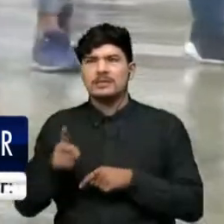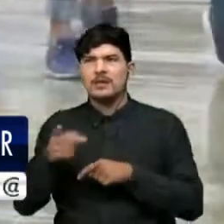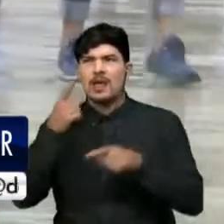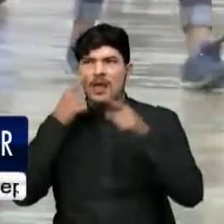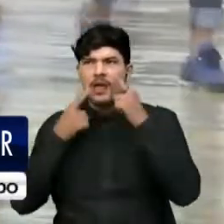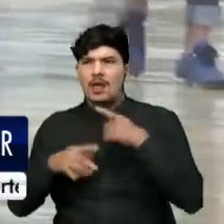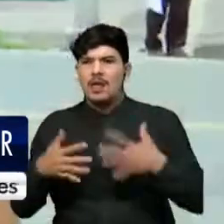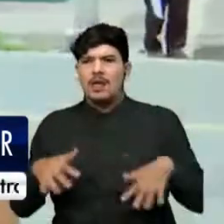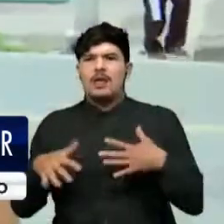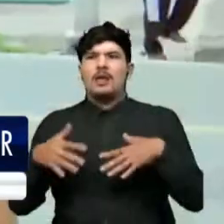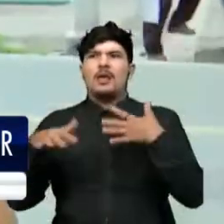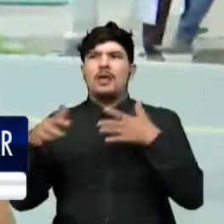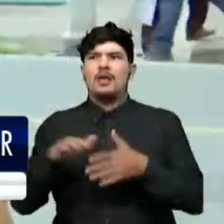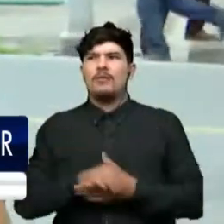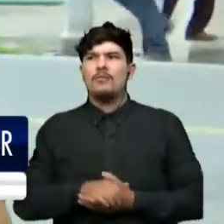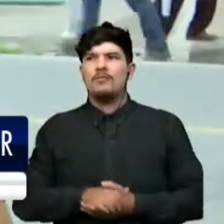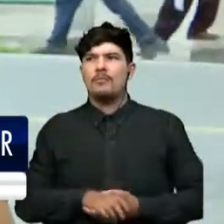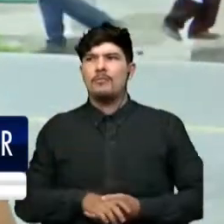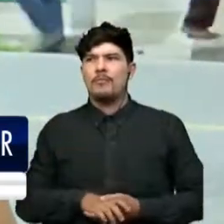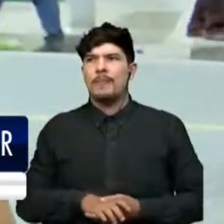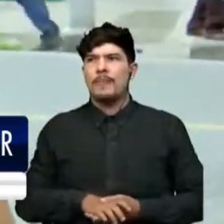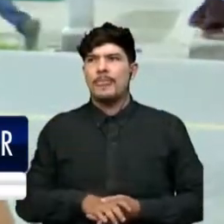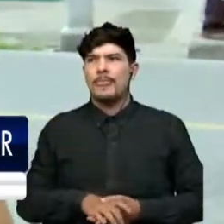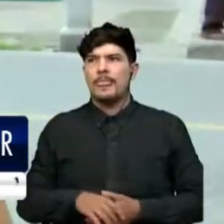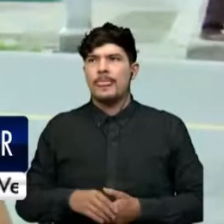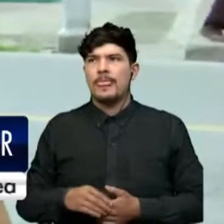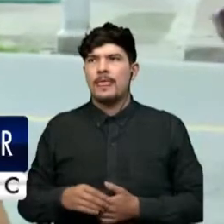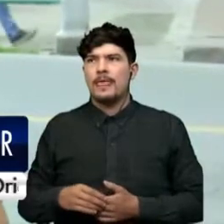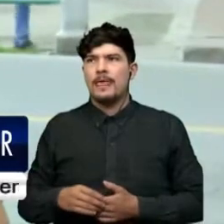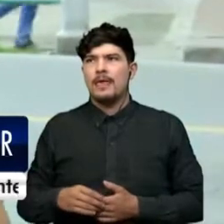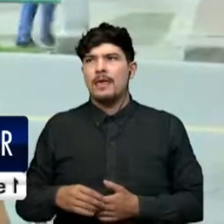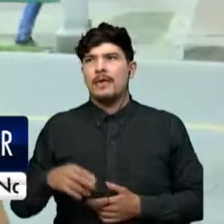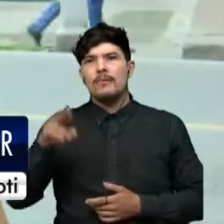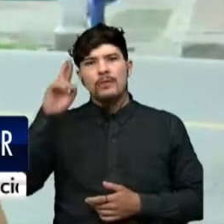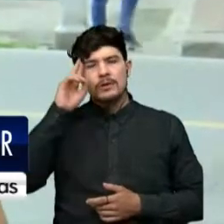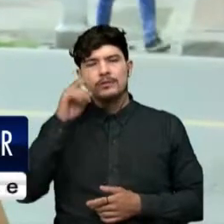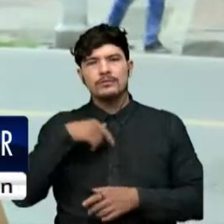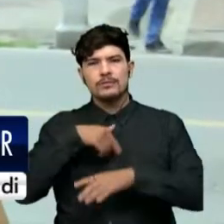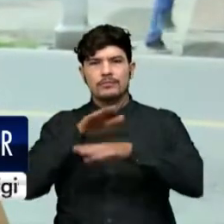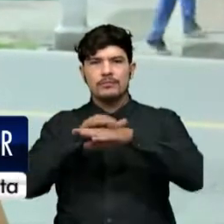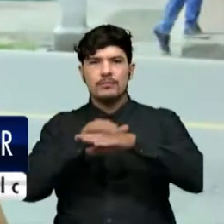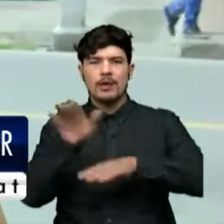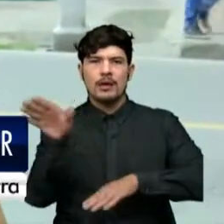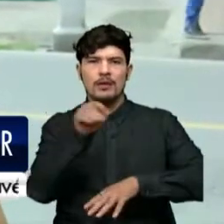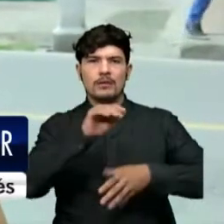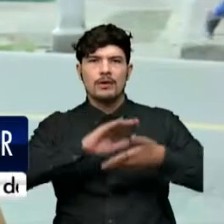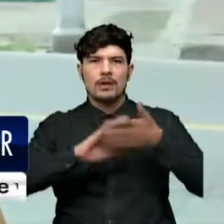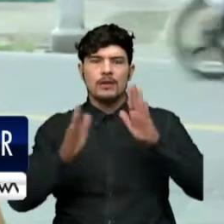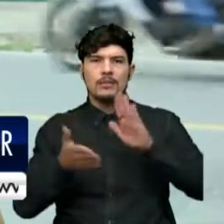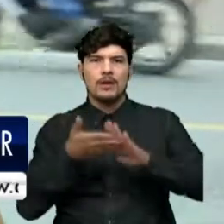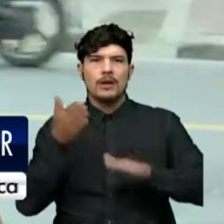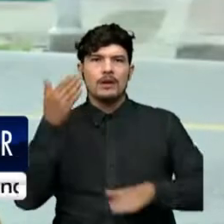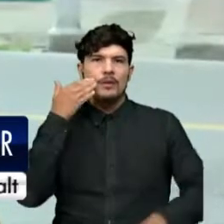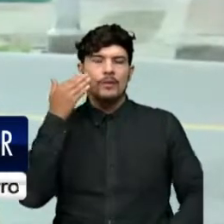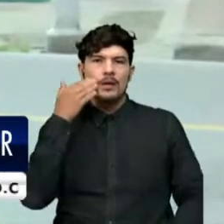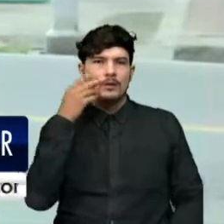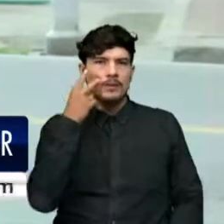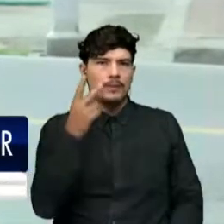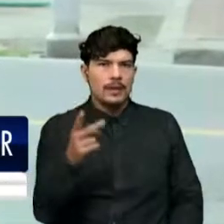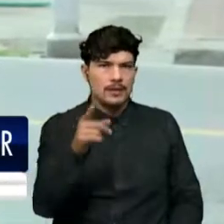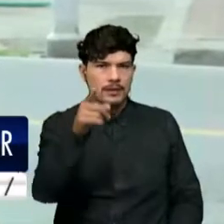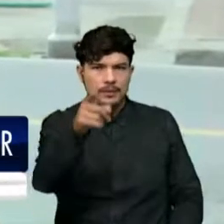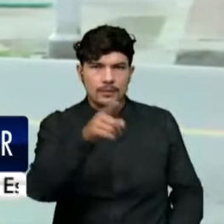y nerviosas. El primer llamado es a la comunidad, que por favor en el momento que vean un caso